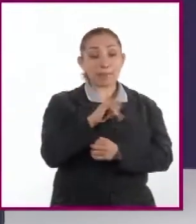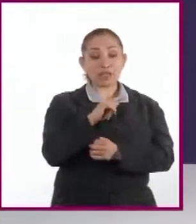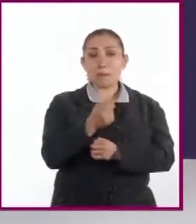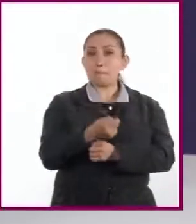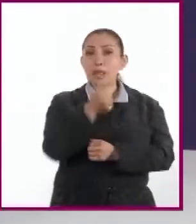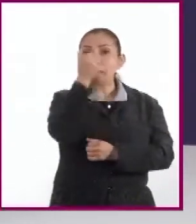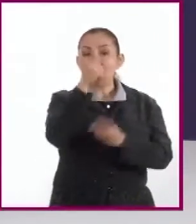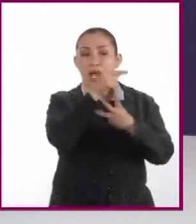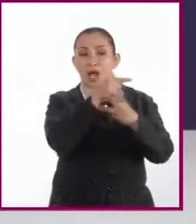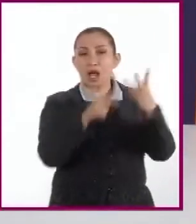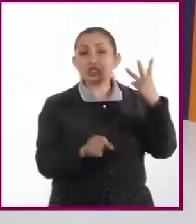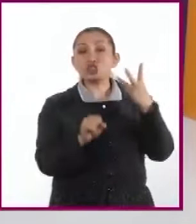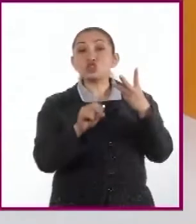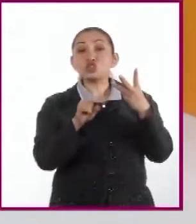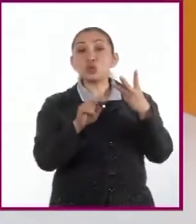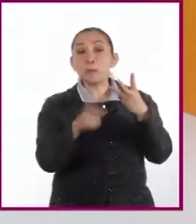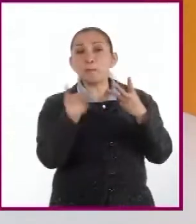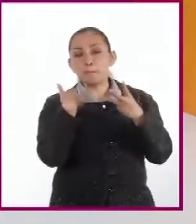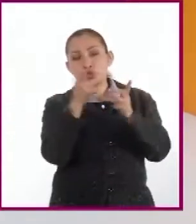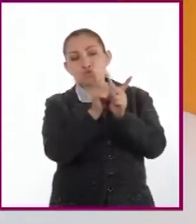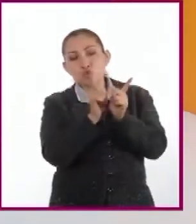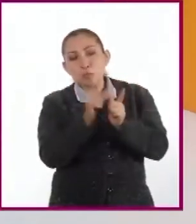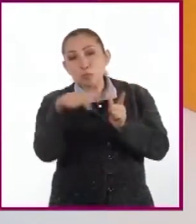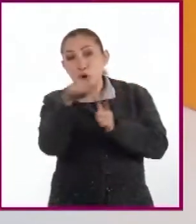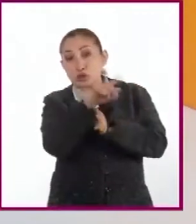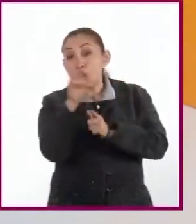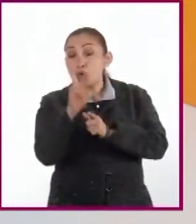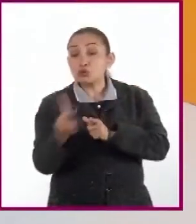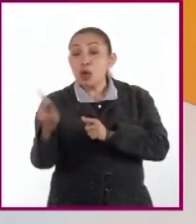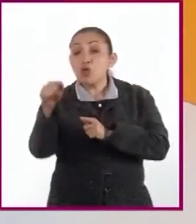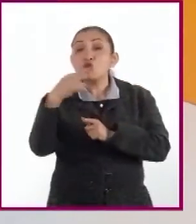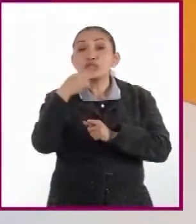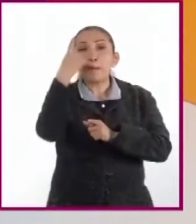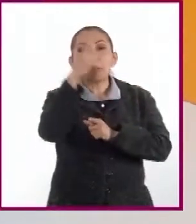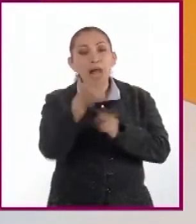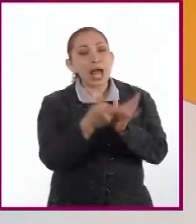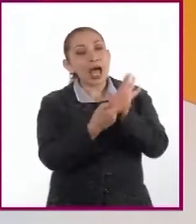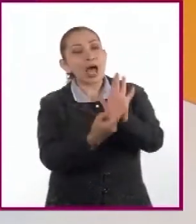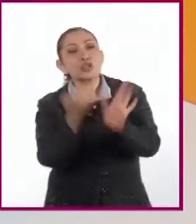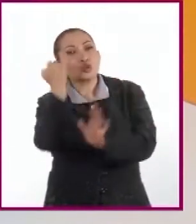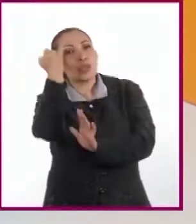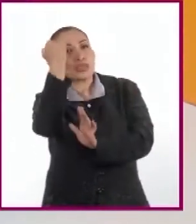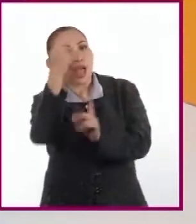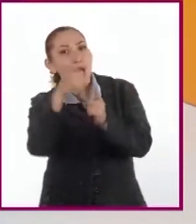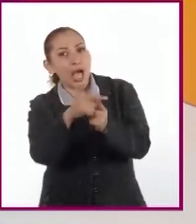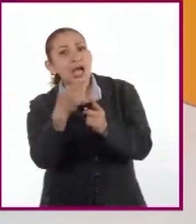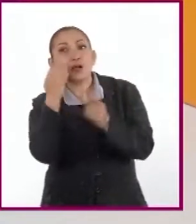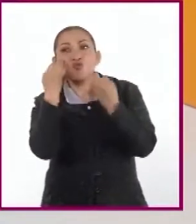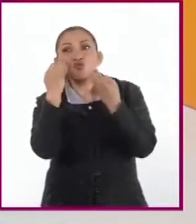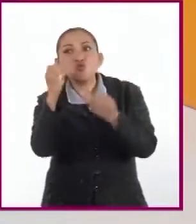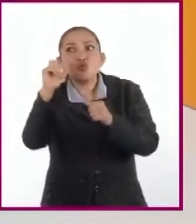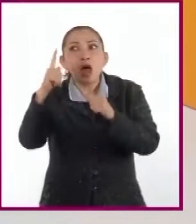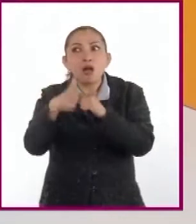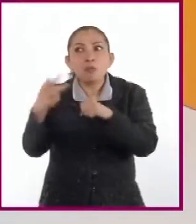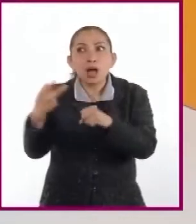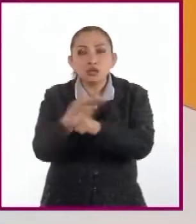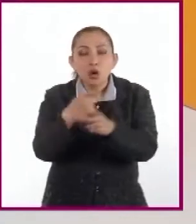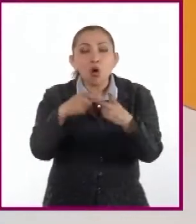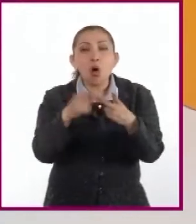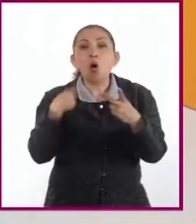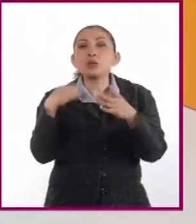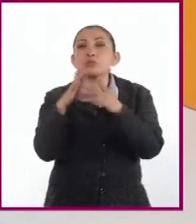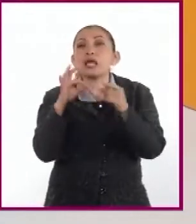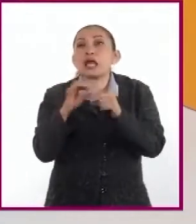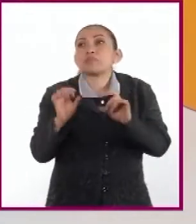primeros subgéneros que utilizaron la mayoría de los pueblos para expresar su ideología, testificar acontecimientos o